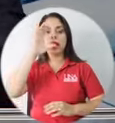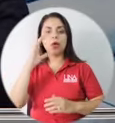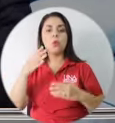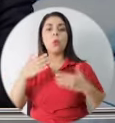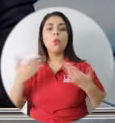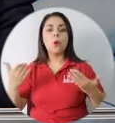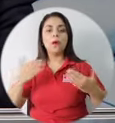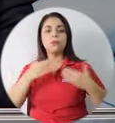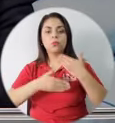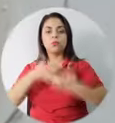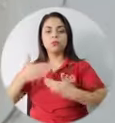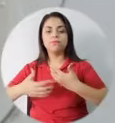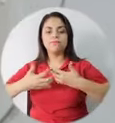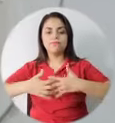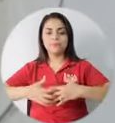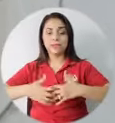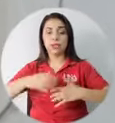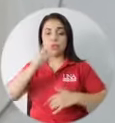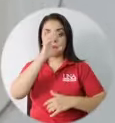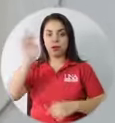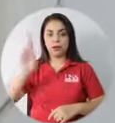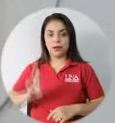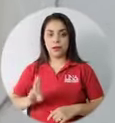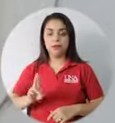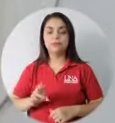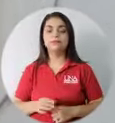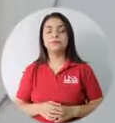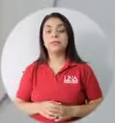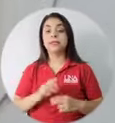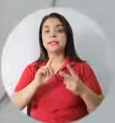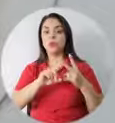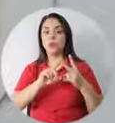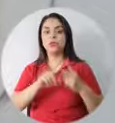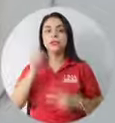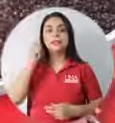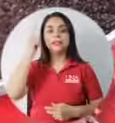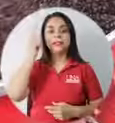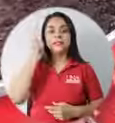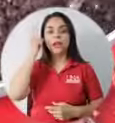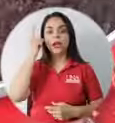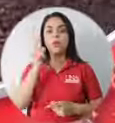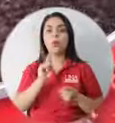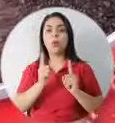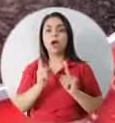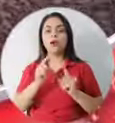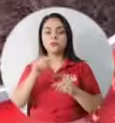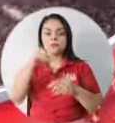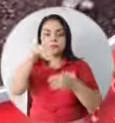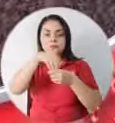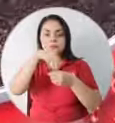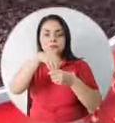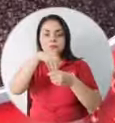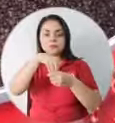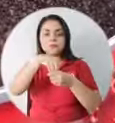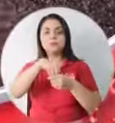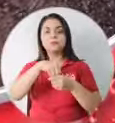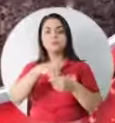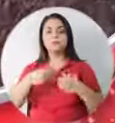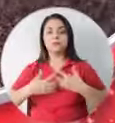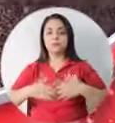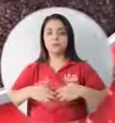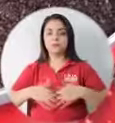de industrialización de Costa Rica. Y el segundo es entender la composición de la